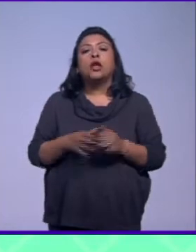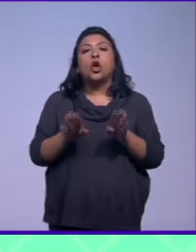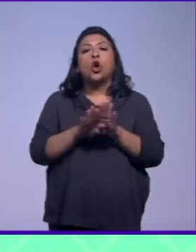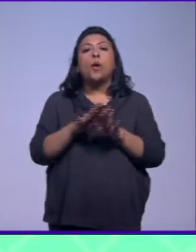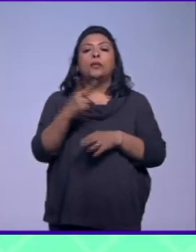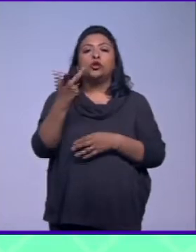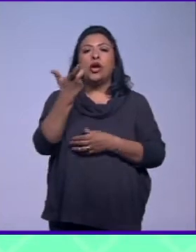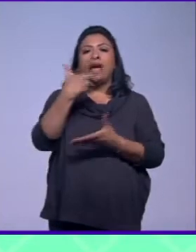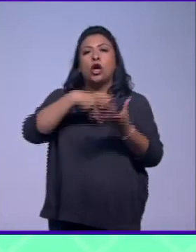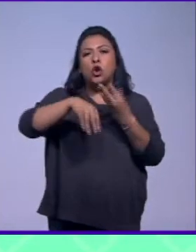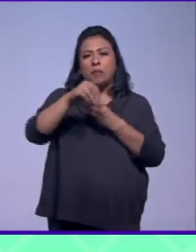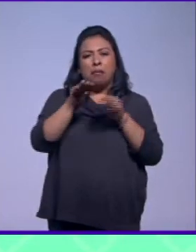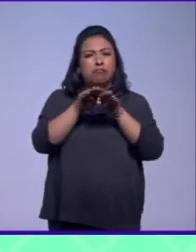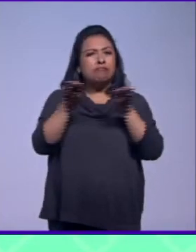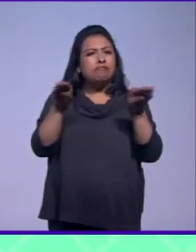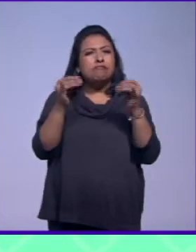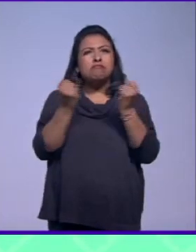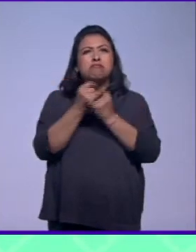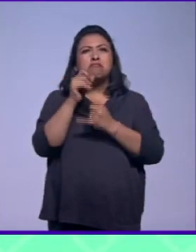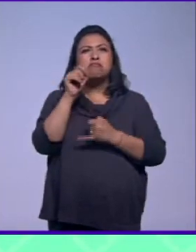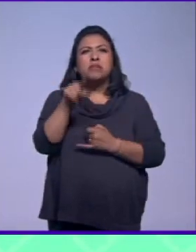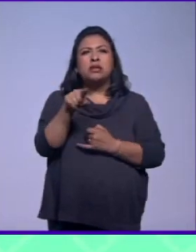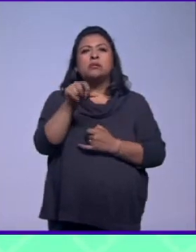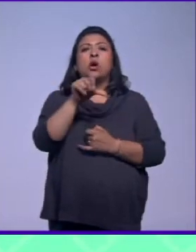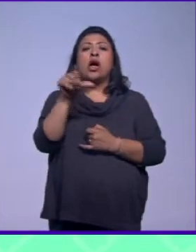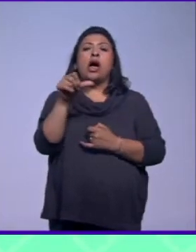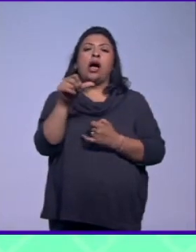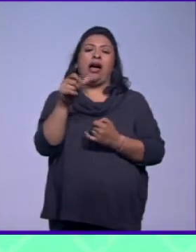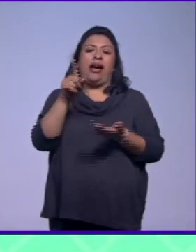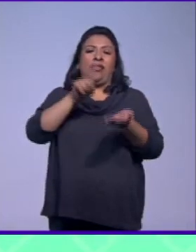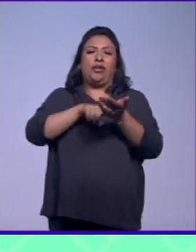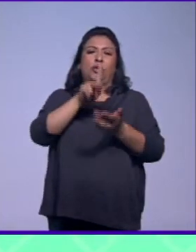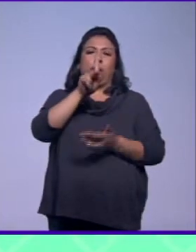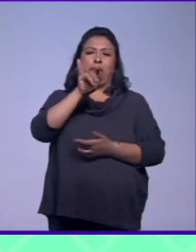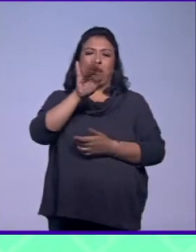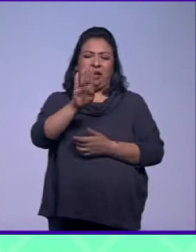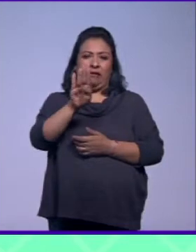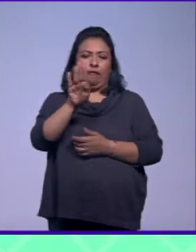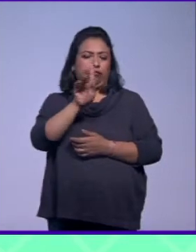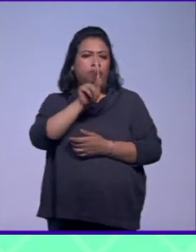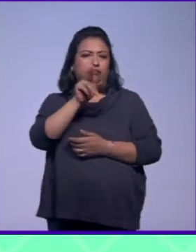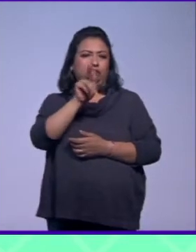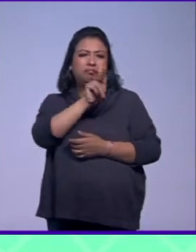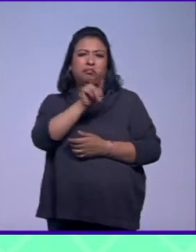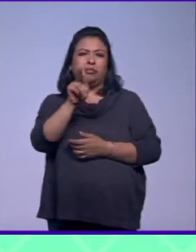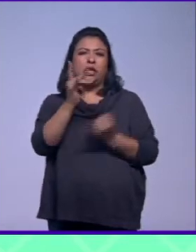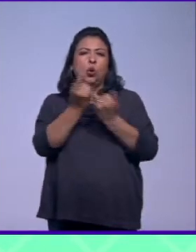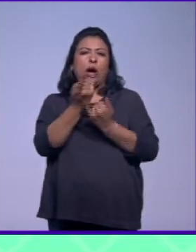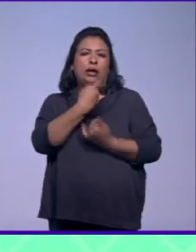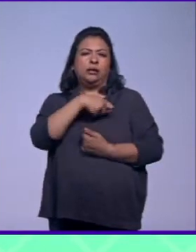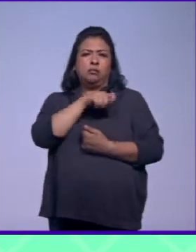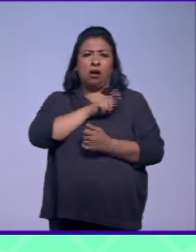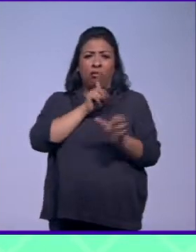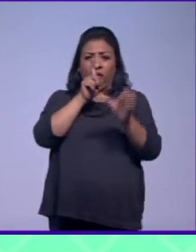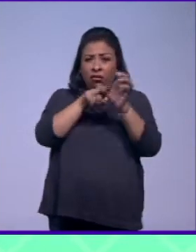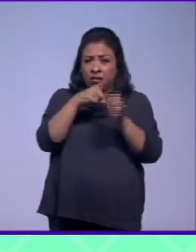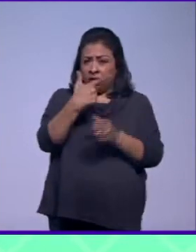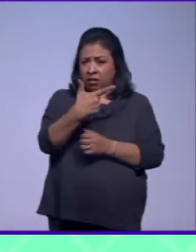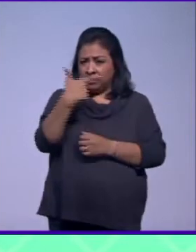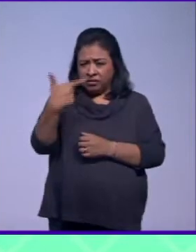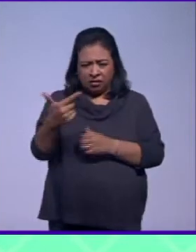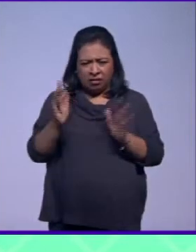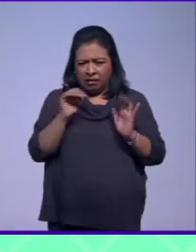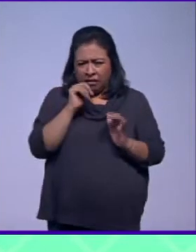economía equivalente a un producto interno bruto a españa que no es parte del g7 y que apenas